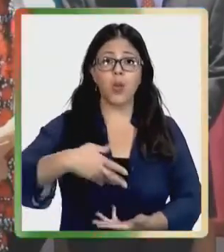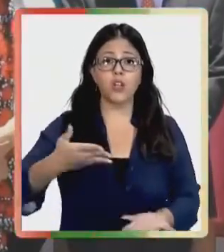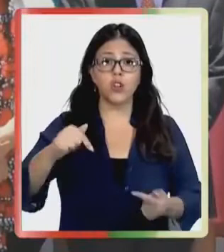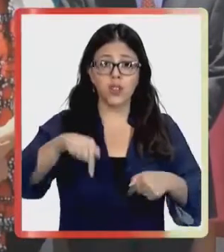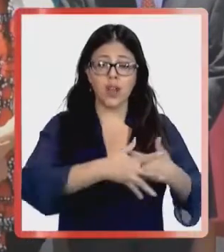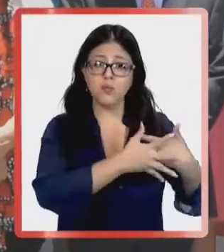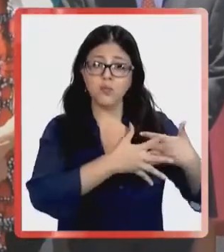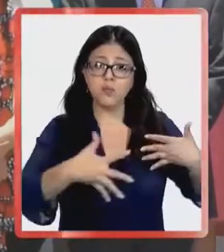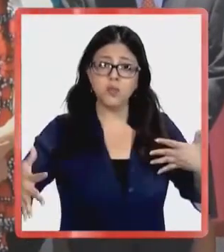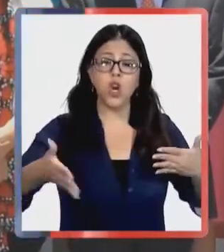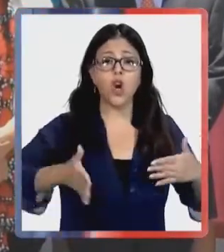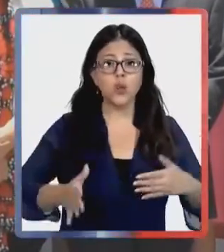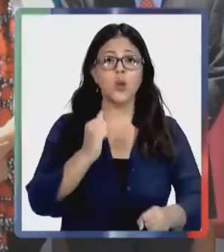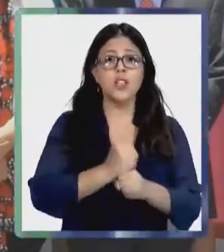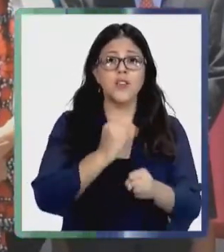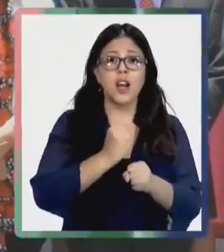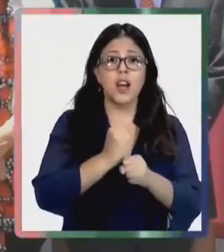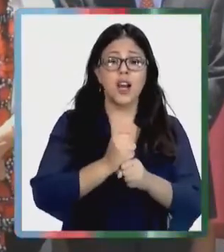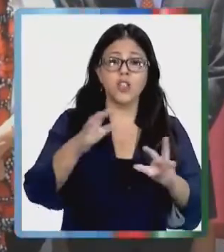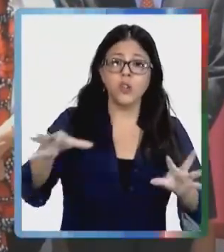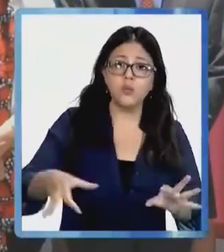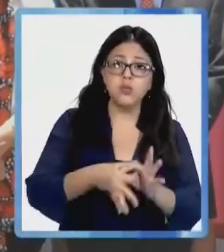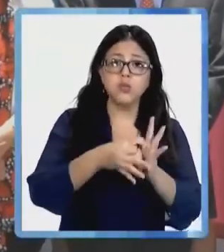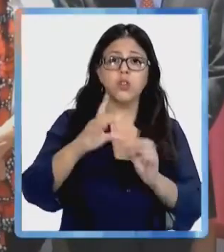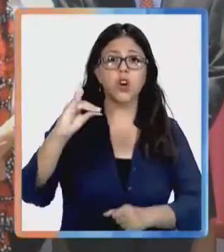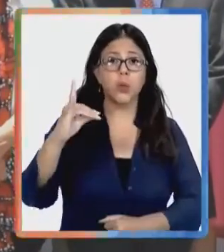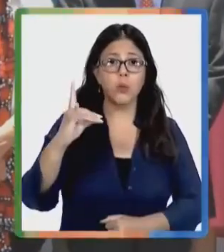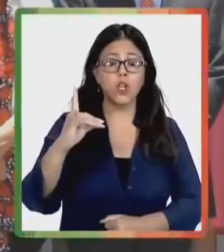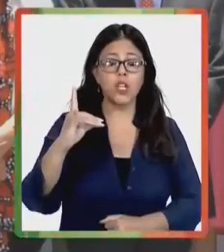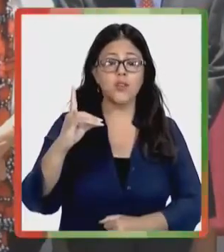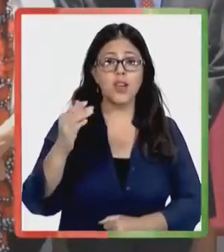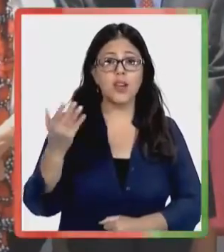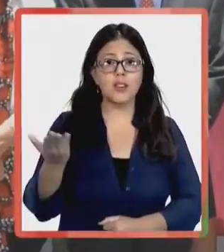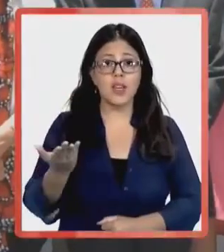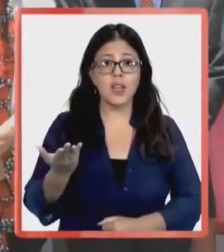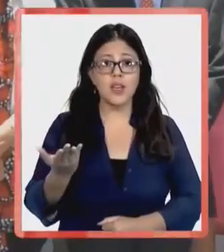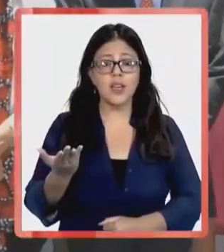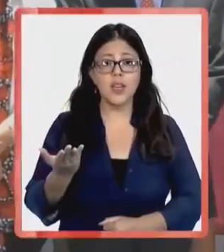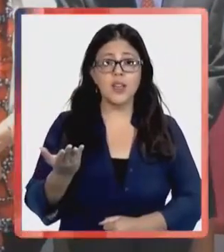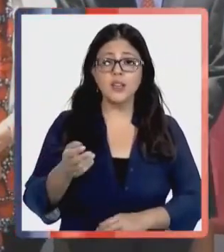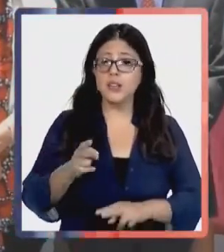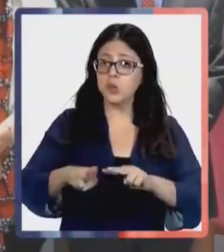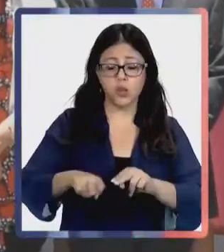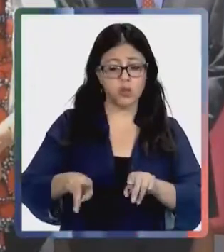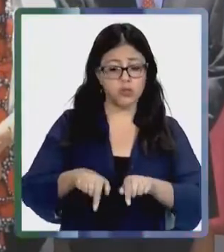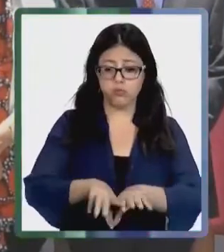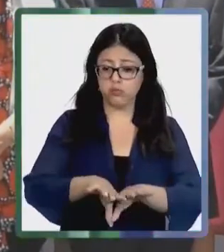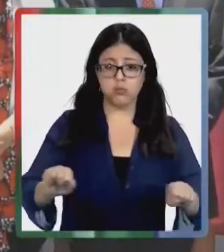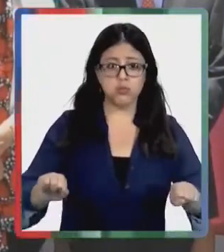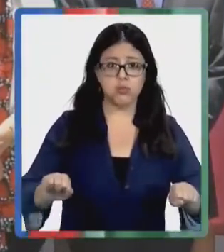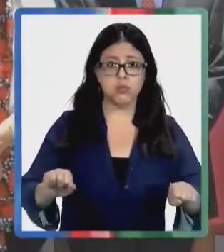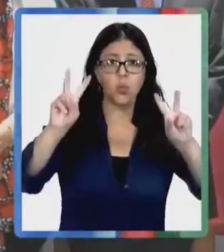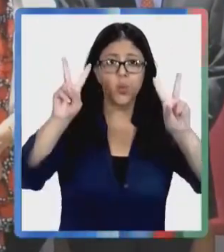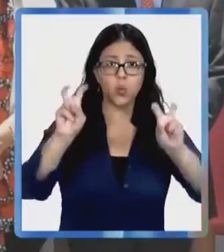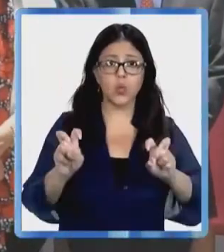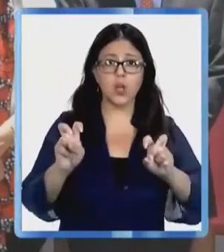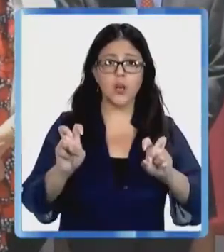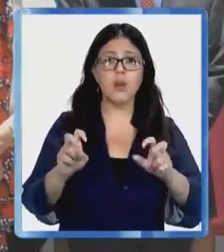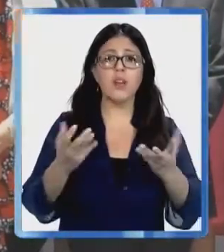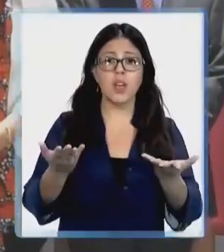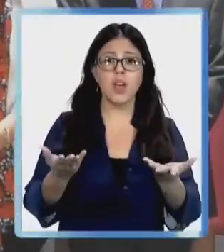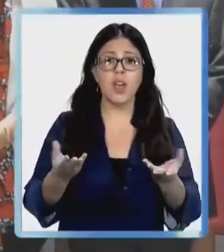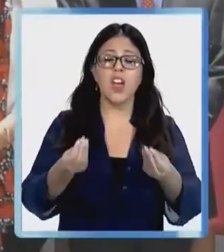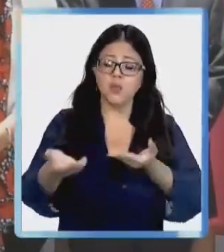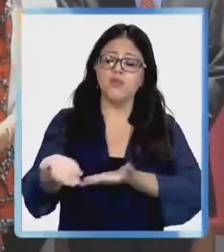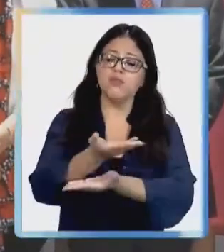de aquí en adelante continuar trabajando con la hermana República de Bolivia, habiendo resuelto este asunto en un espíritu de buena